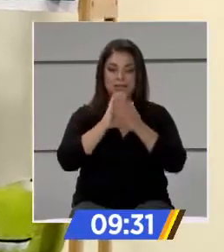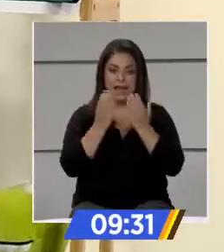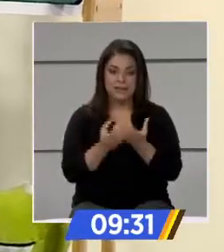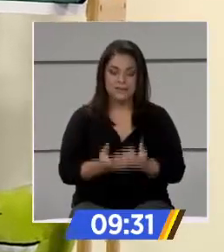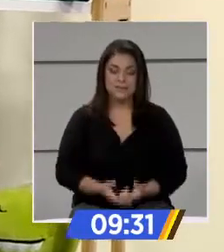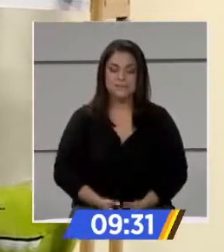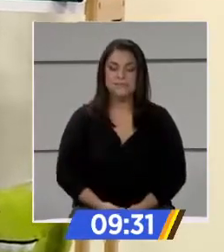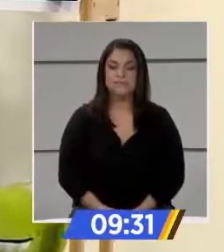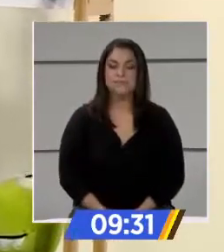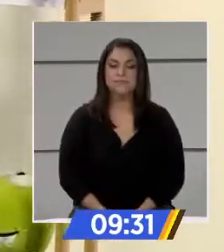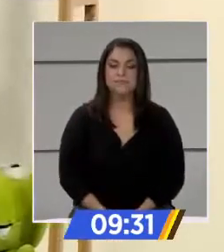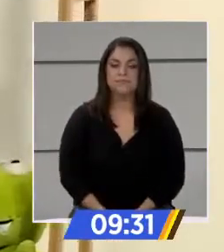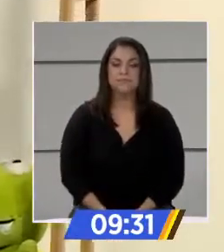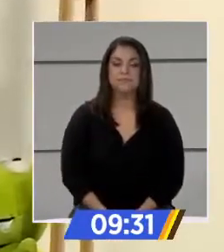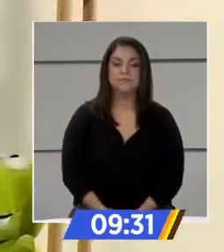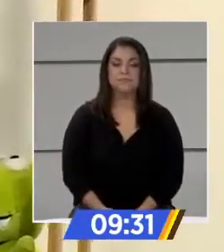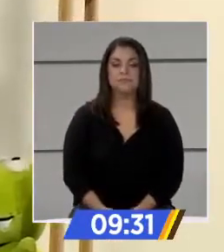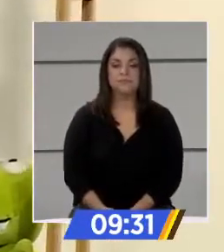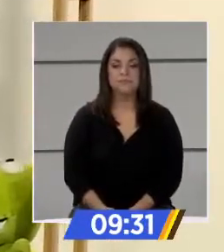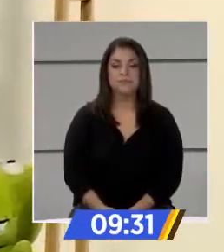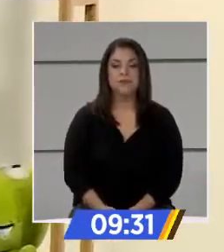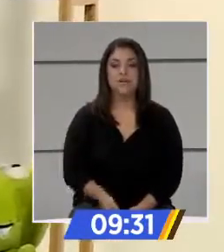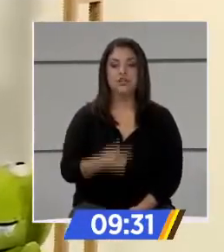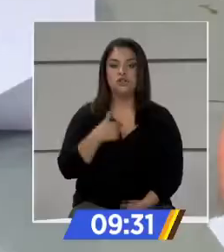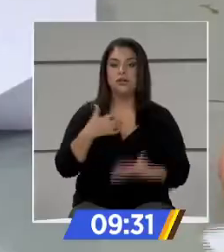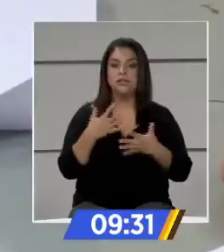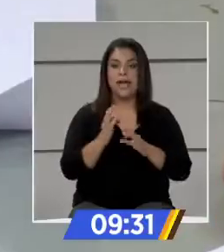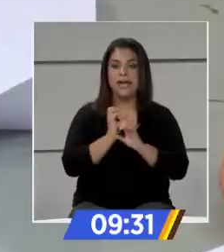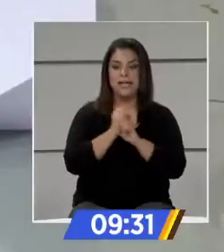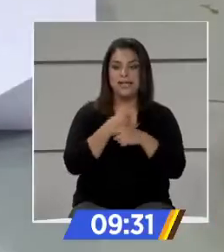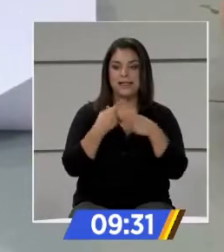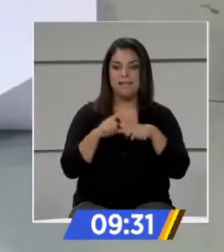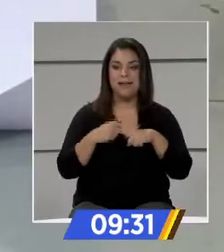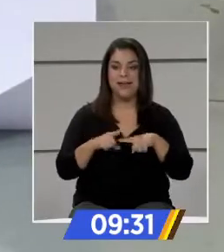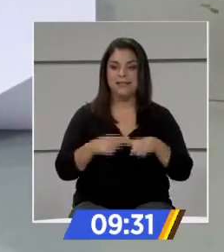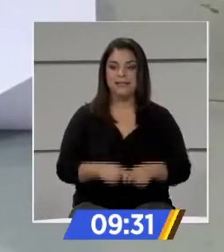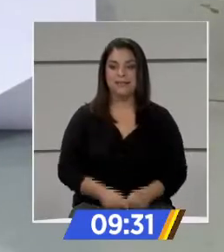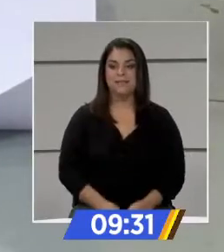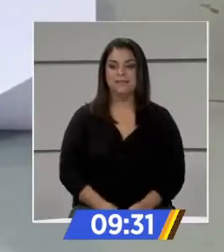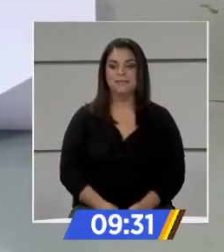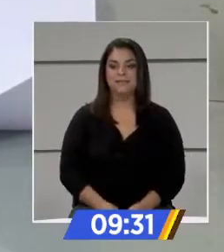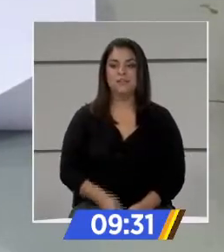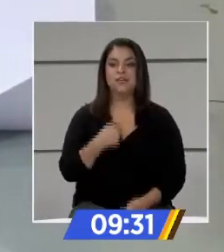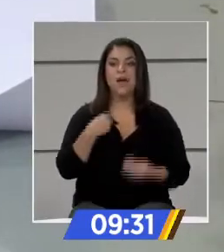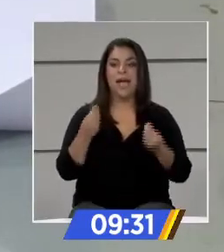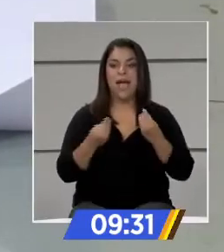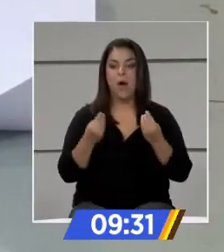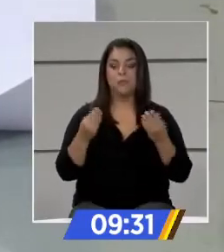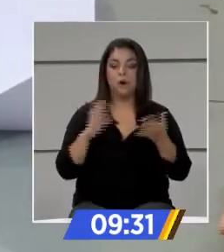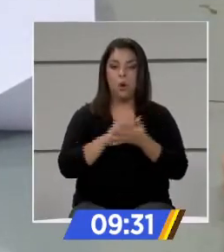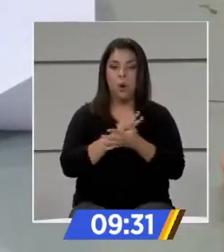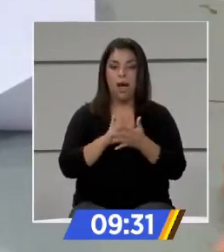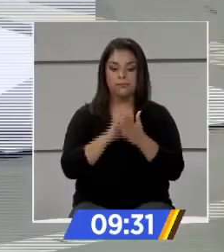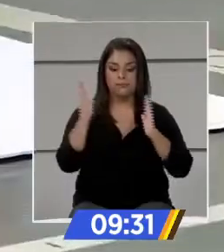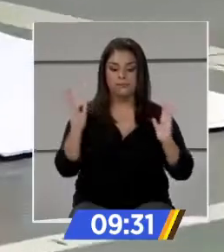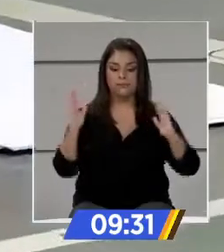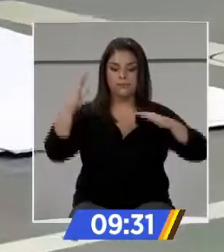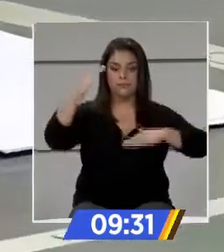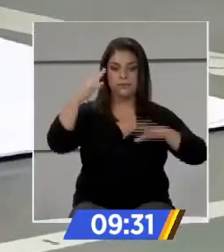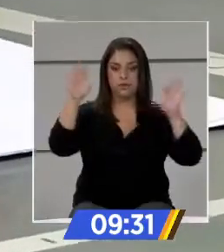hiciste muchos aviones. Ya hice varios. Voy a ver si yo puedo hacer uno. Aquí. Entonces yo me traigo la hoja y doblo las